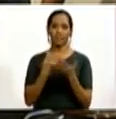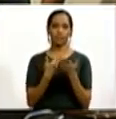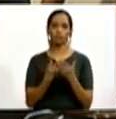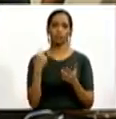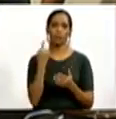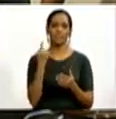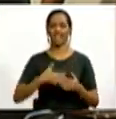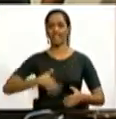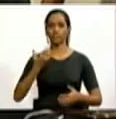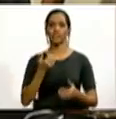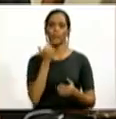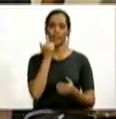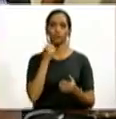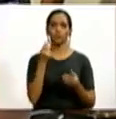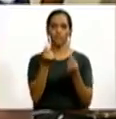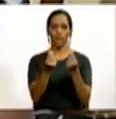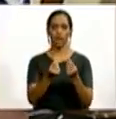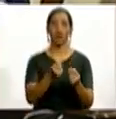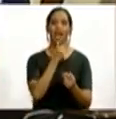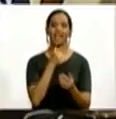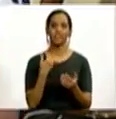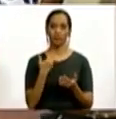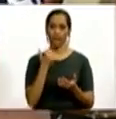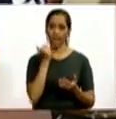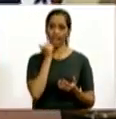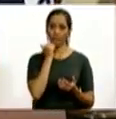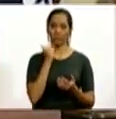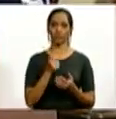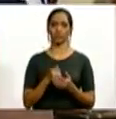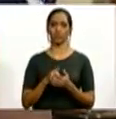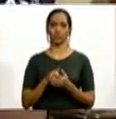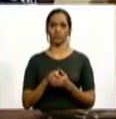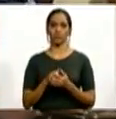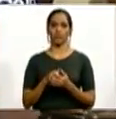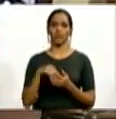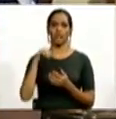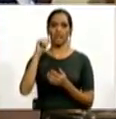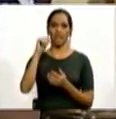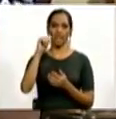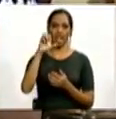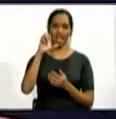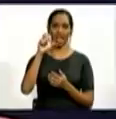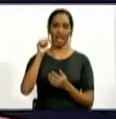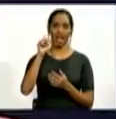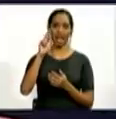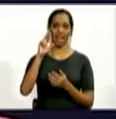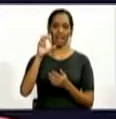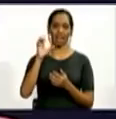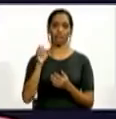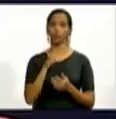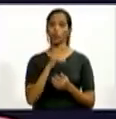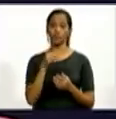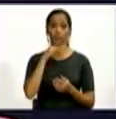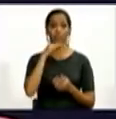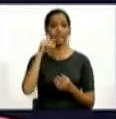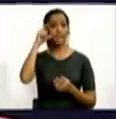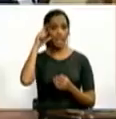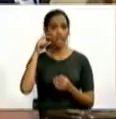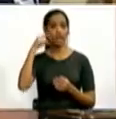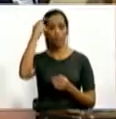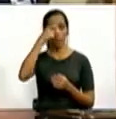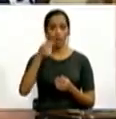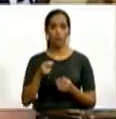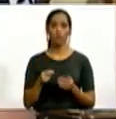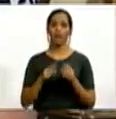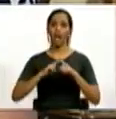está reclamando su dinero. ¿Qué hace? ¿A quién se lo va a reclamar? Una vez Erle Herrera dijo, no se molesten el día que el pueblo vaya con